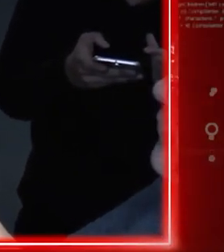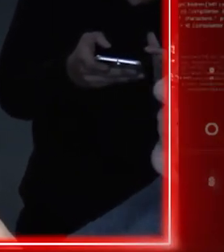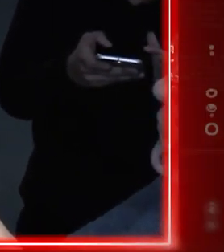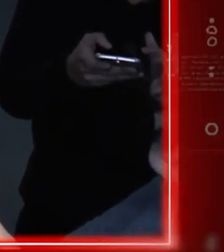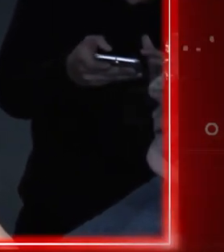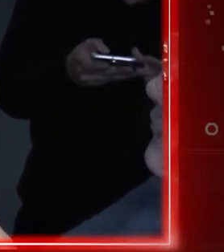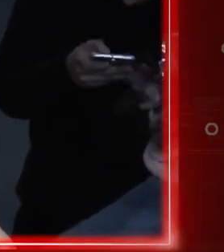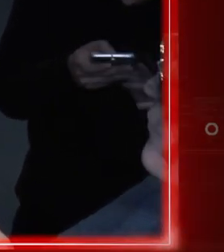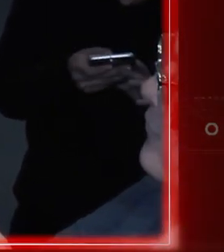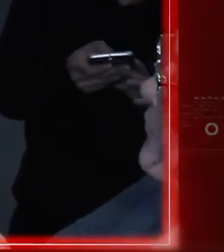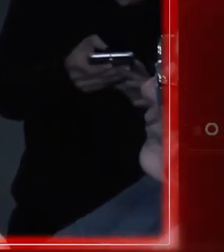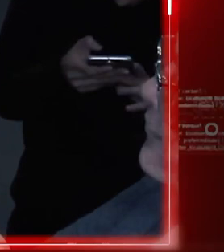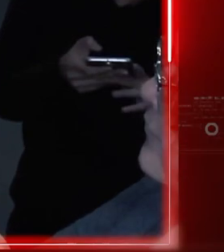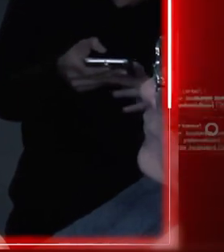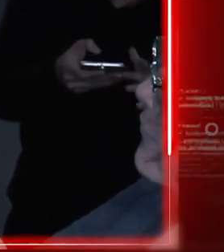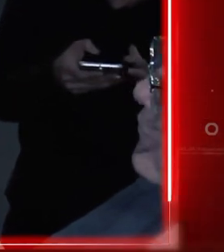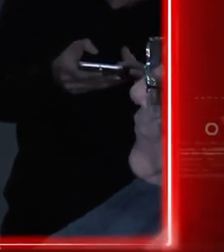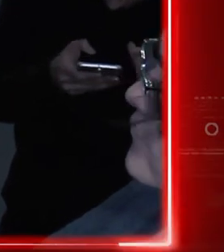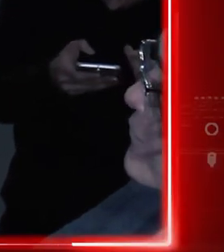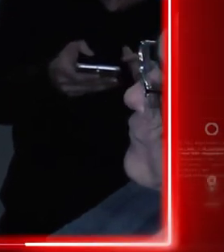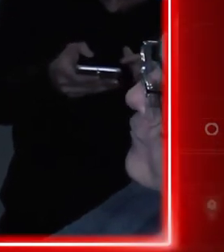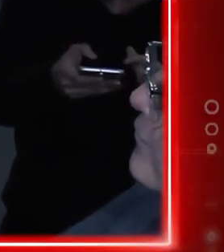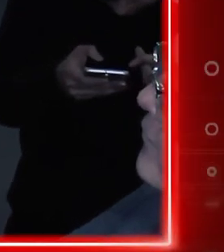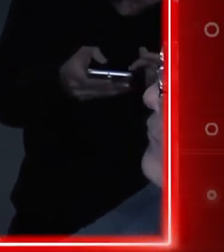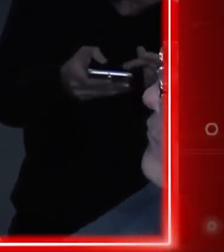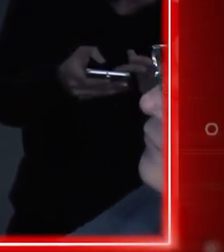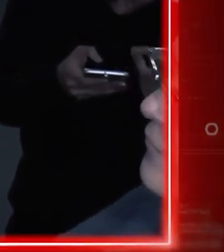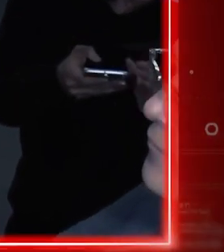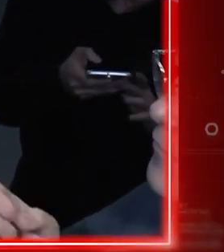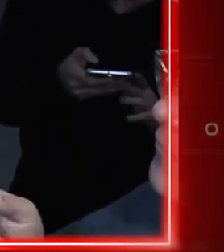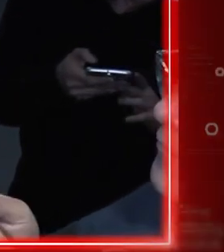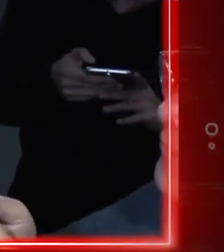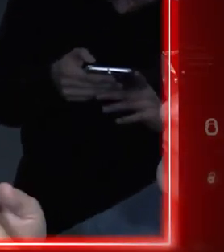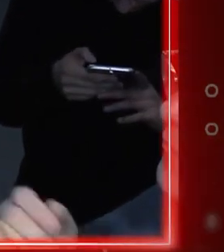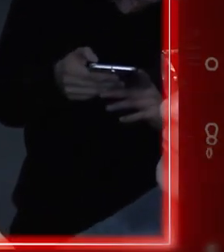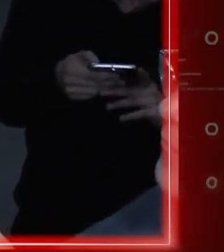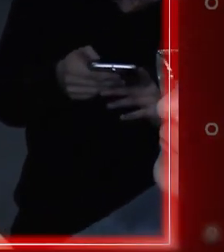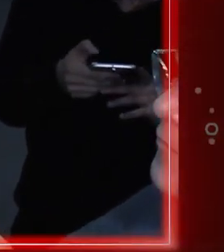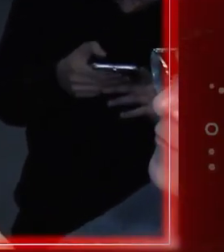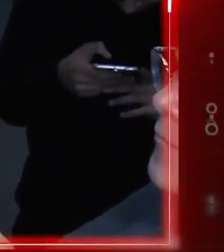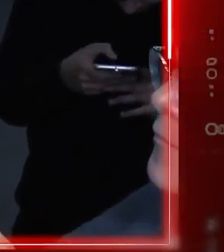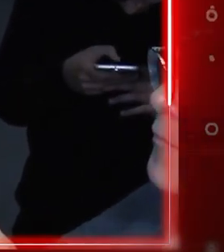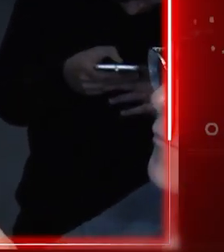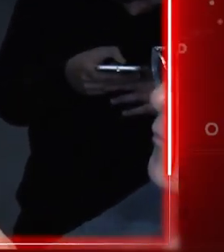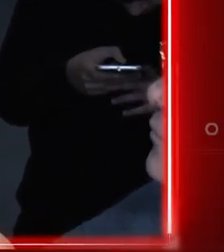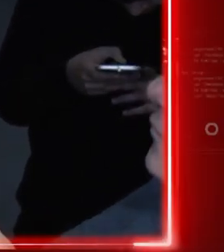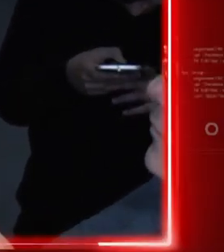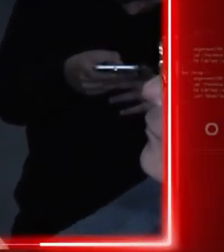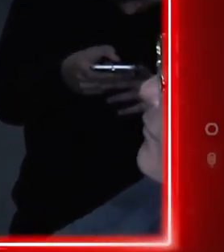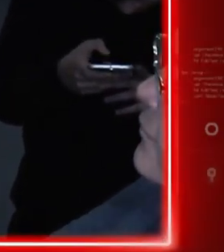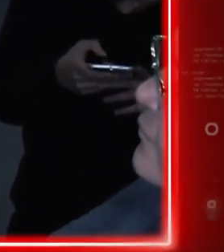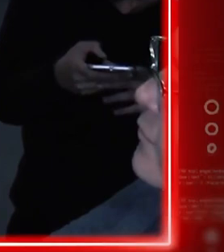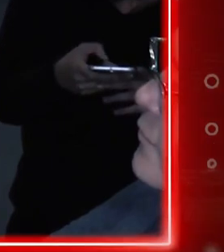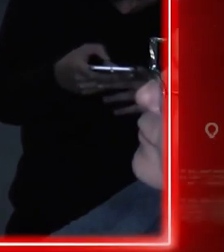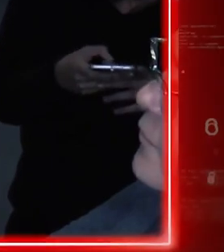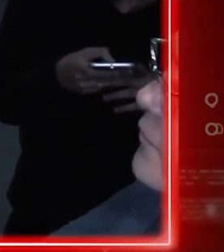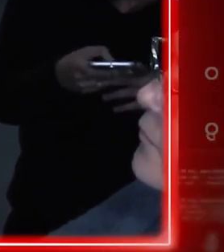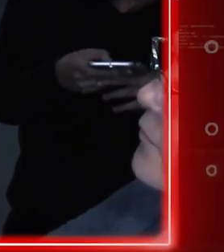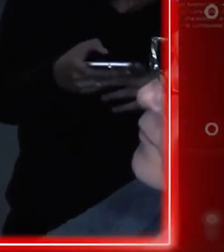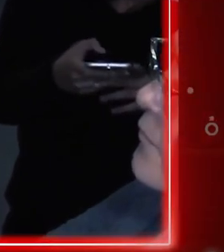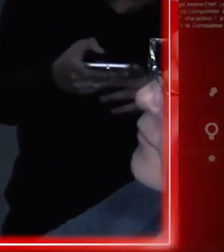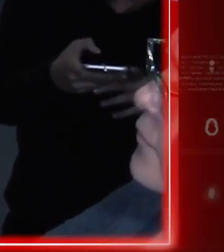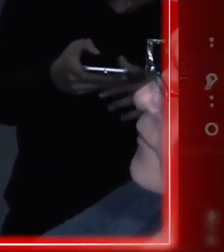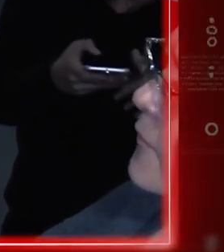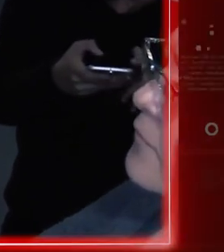este momento. Con el 4% que se está proyectando de inflación, todos van a tener en términos reales el mismo presupuesto a